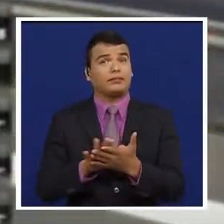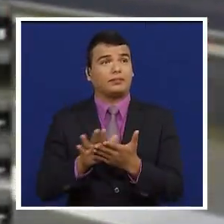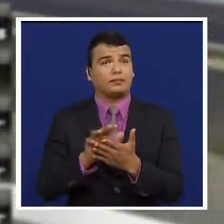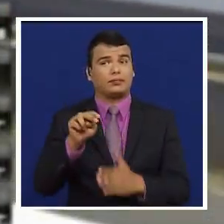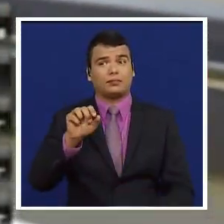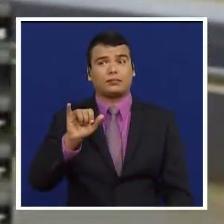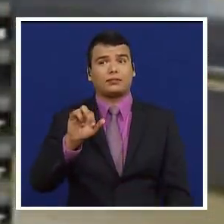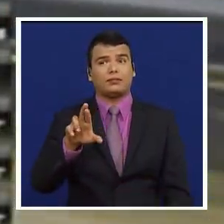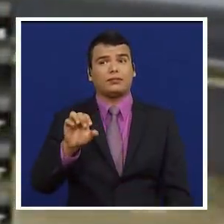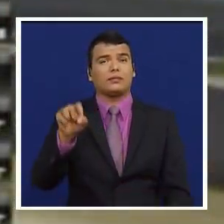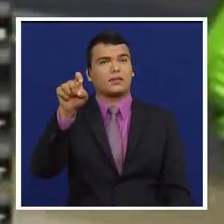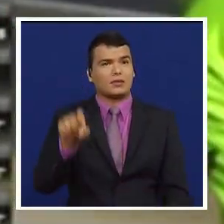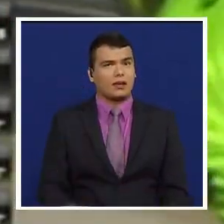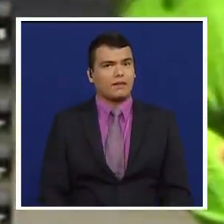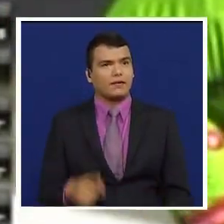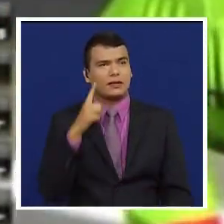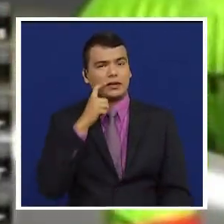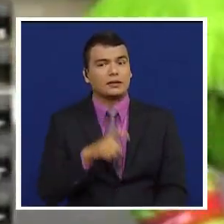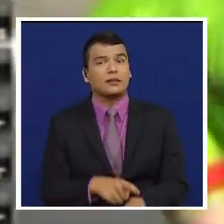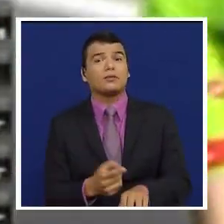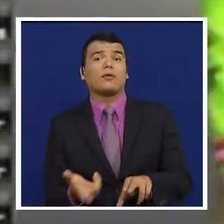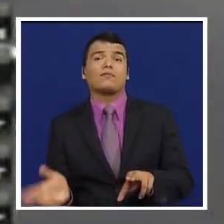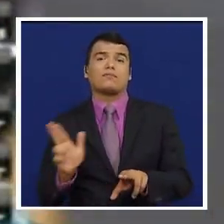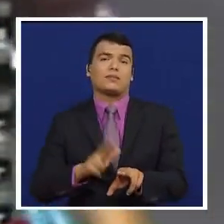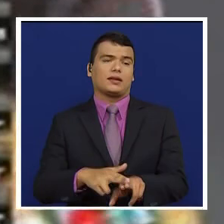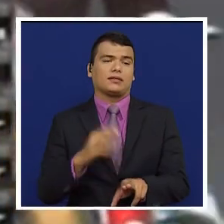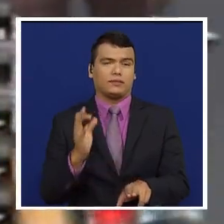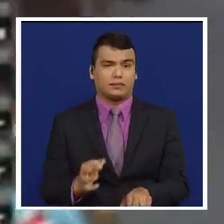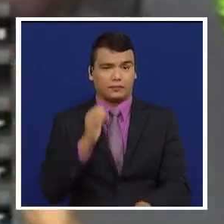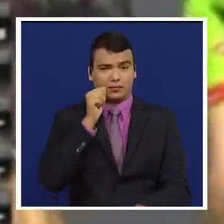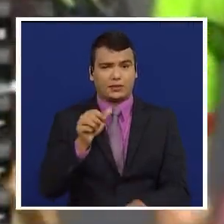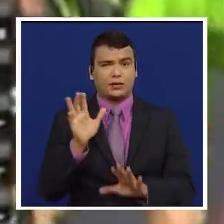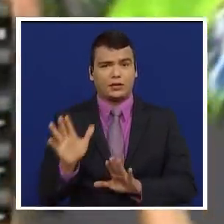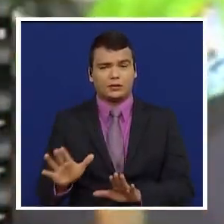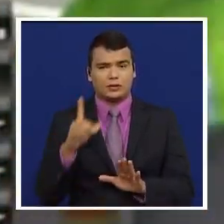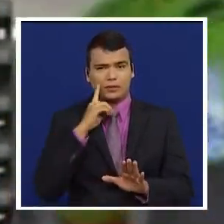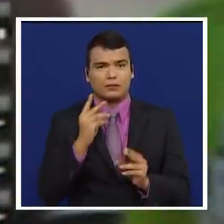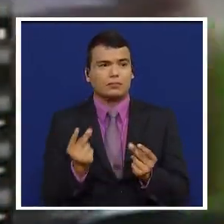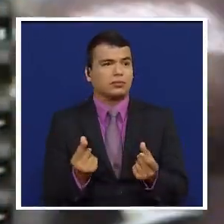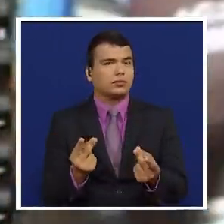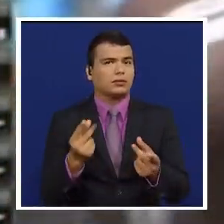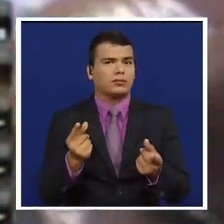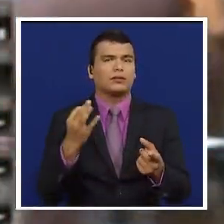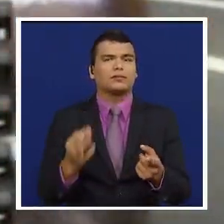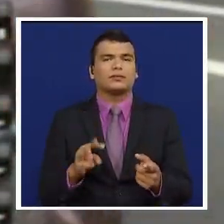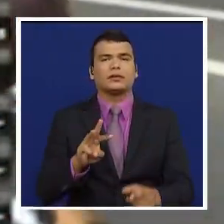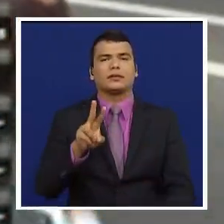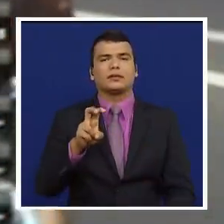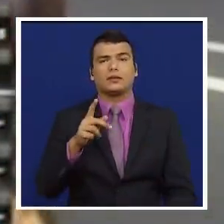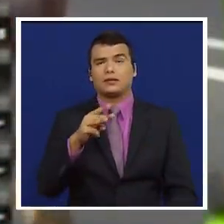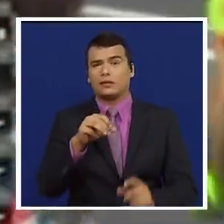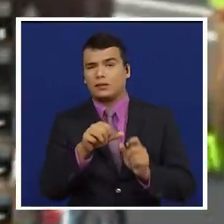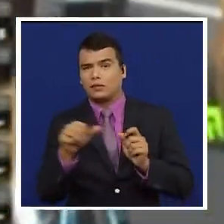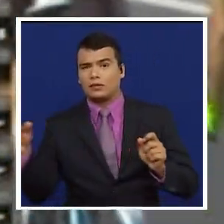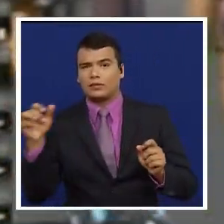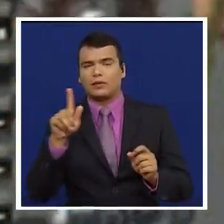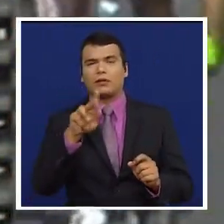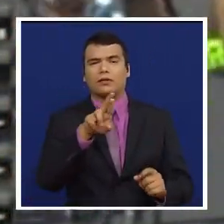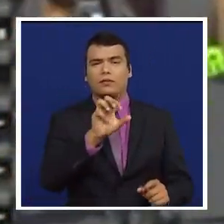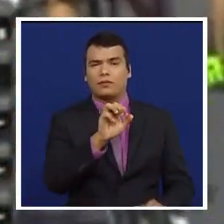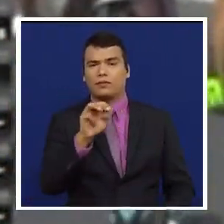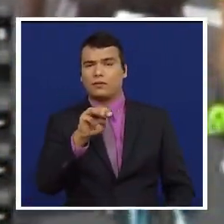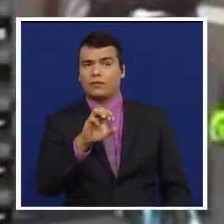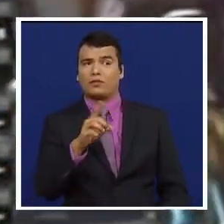Quintana está obligado a rescatar segundos, teniendo en cuenta que mañana se realizará la contrarreloj de 37 kilómetros, donde Froome